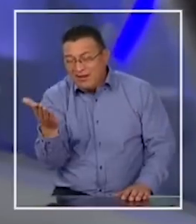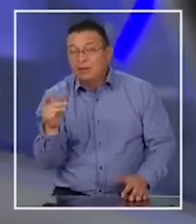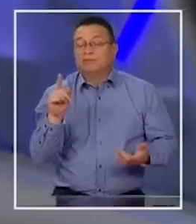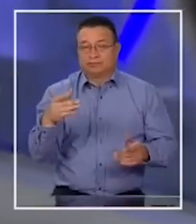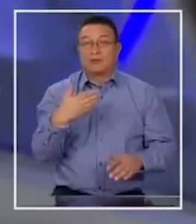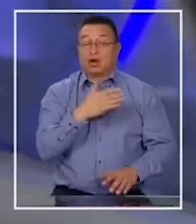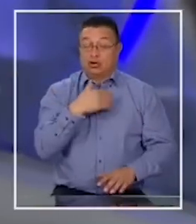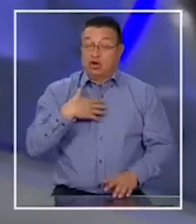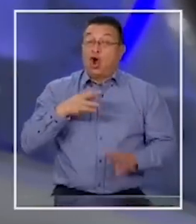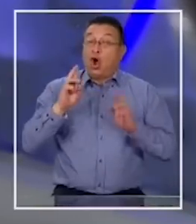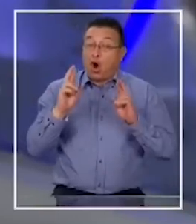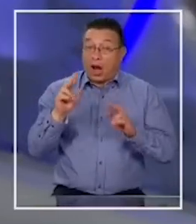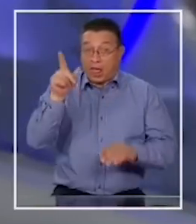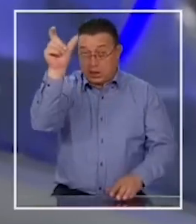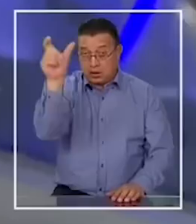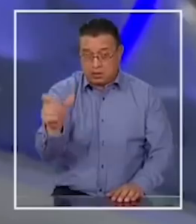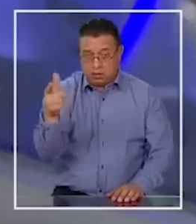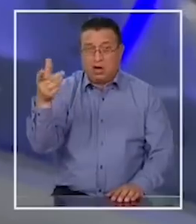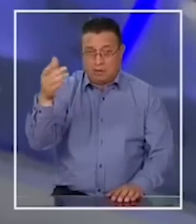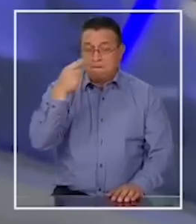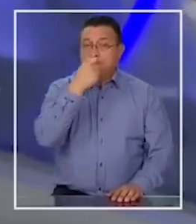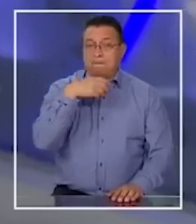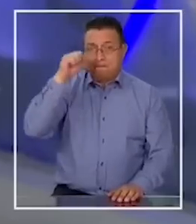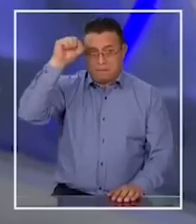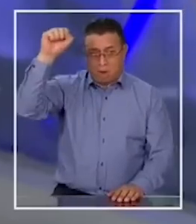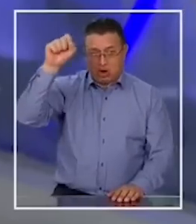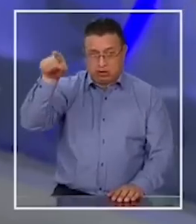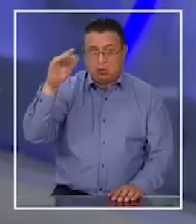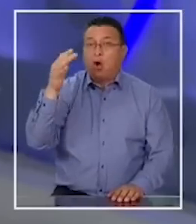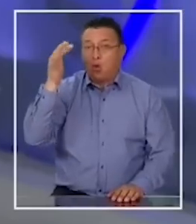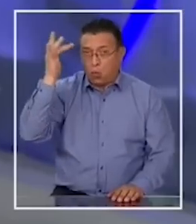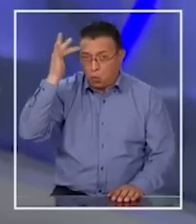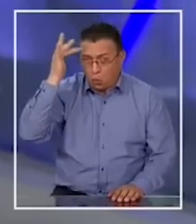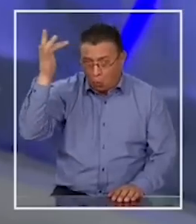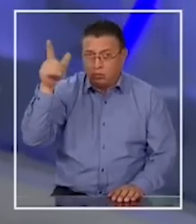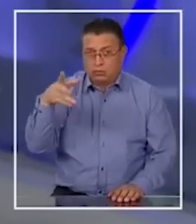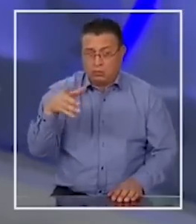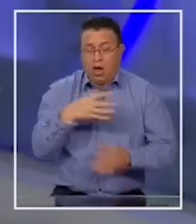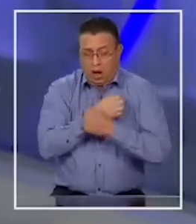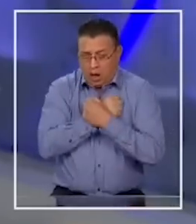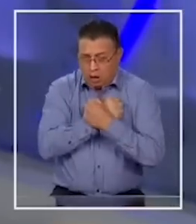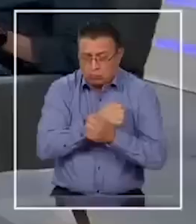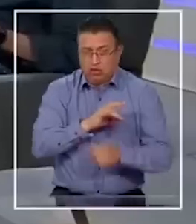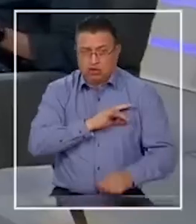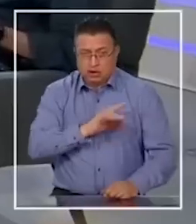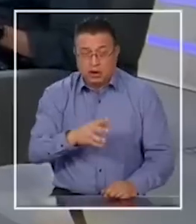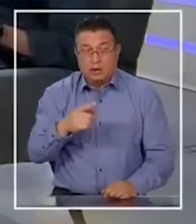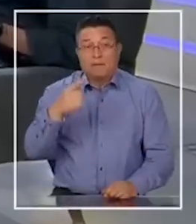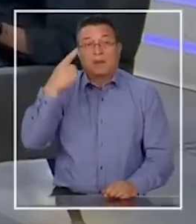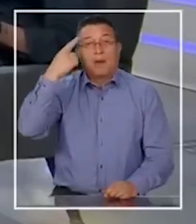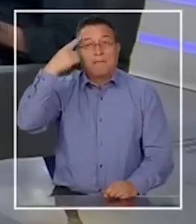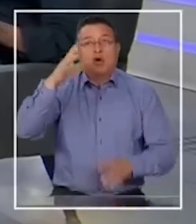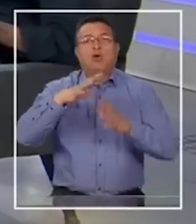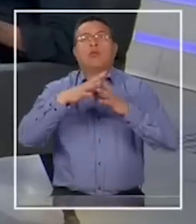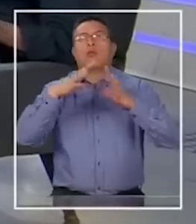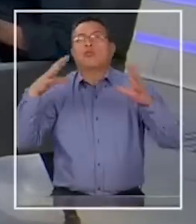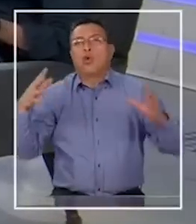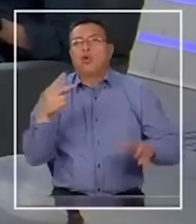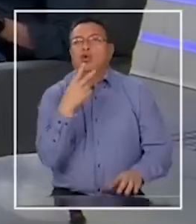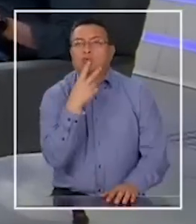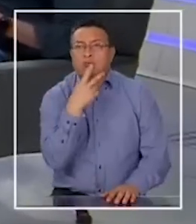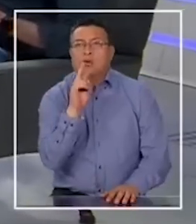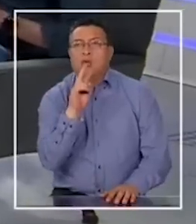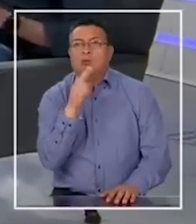cambio es un hombre culto creo que ama Chile pero creo que tiene demasiadas contradicciones que